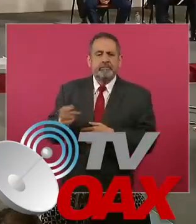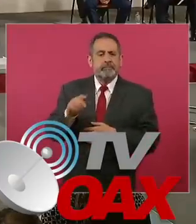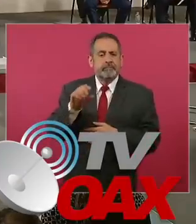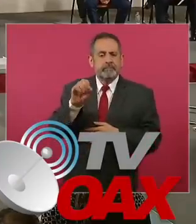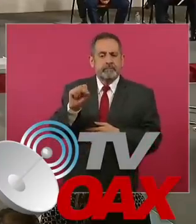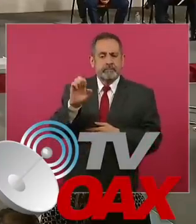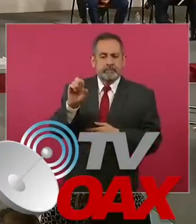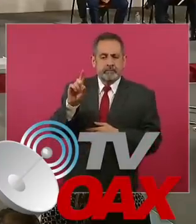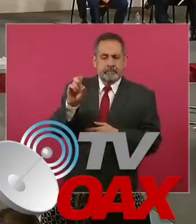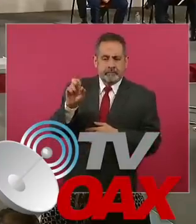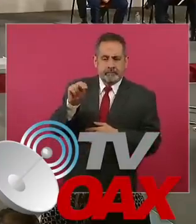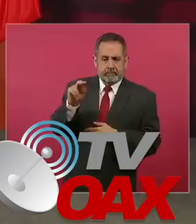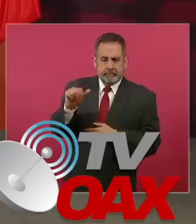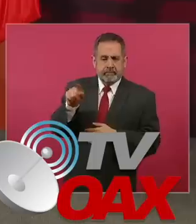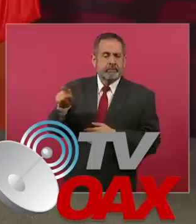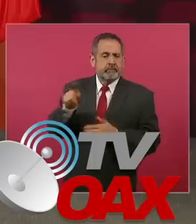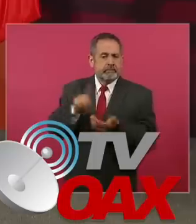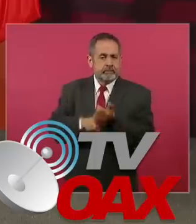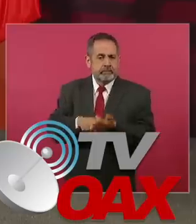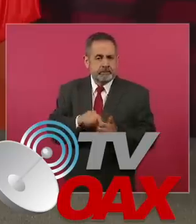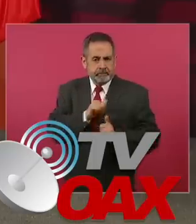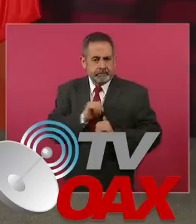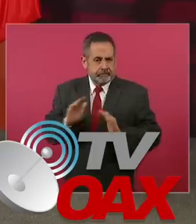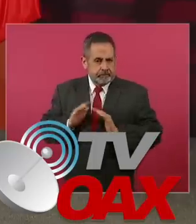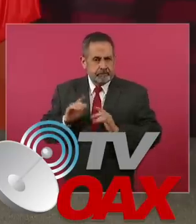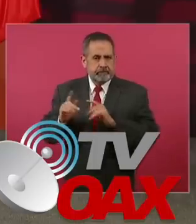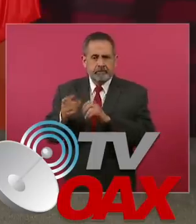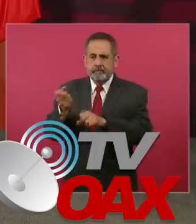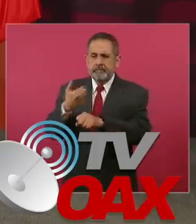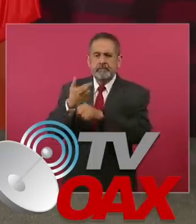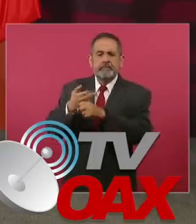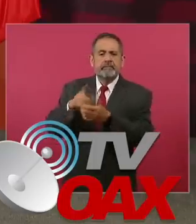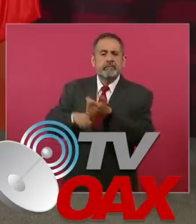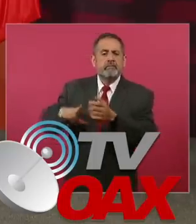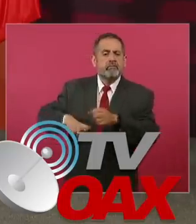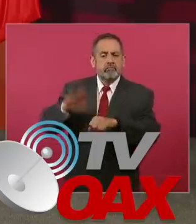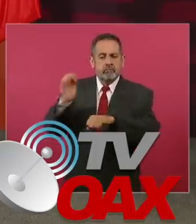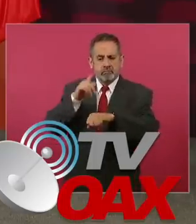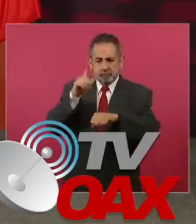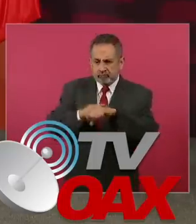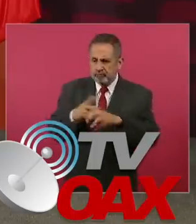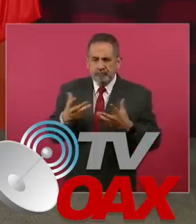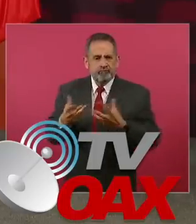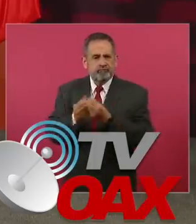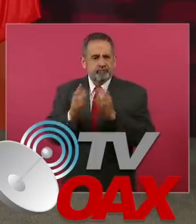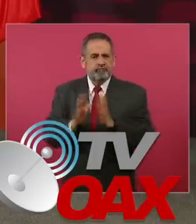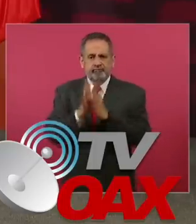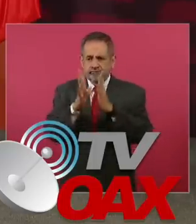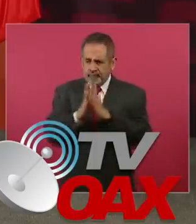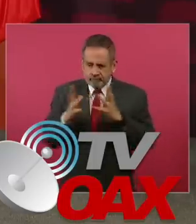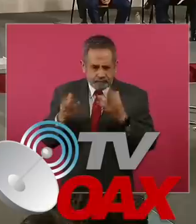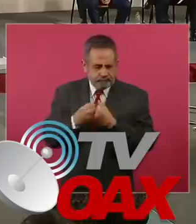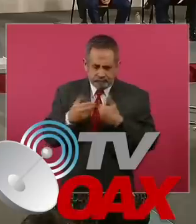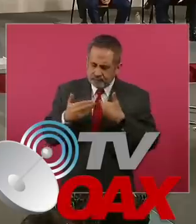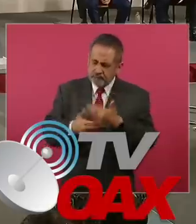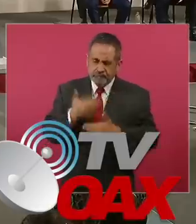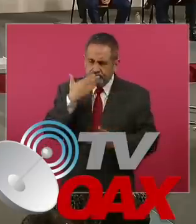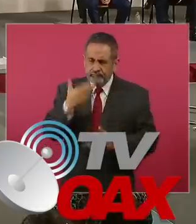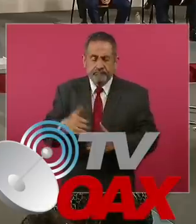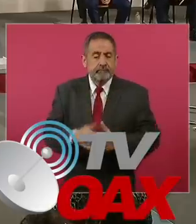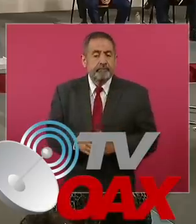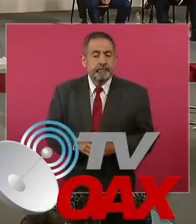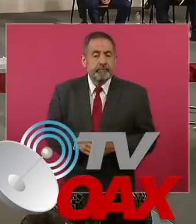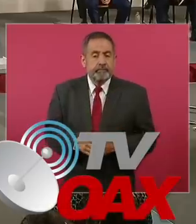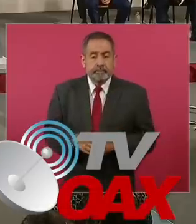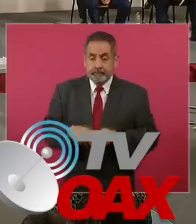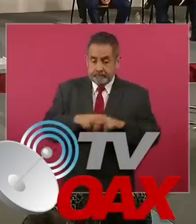Nacional y personal de las secretarías del Gobierno Federal que han participado en este proyecto. Ya va en camino